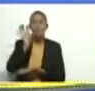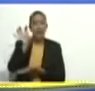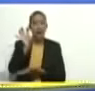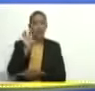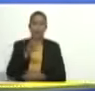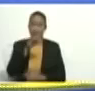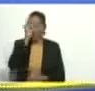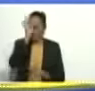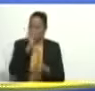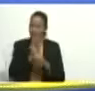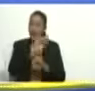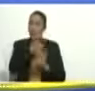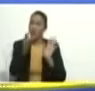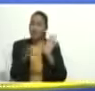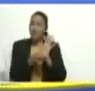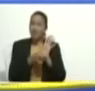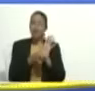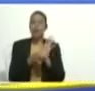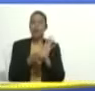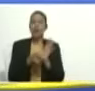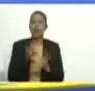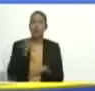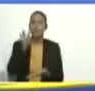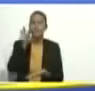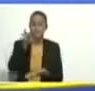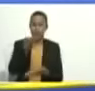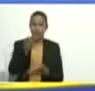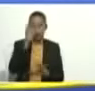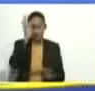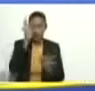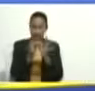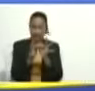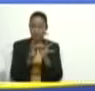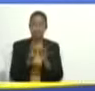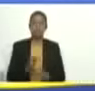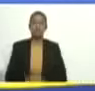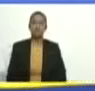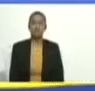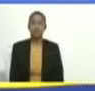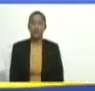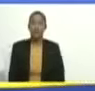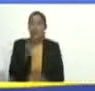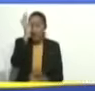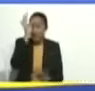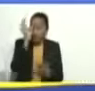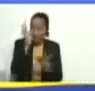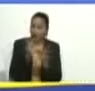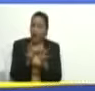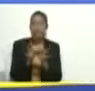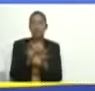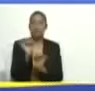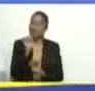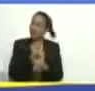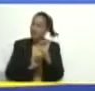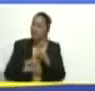fe absoluta en el destino de la patria tengamos, porque estamos defendiendo la causa más justa que jamás se ha defendido, la